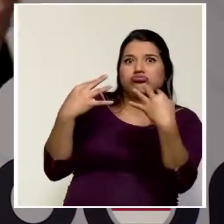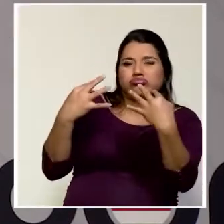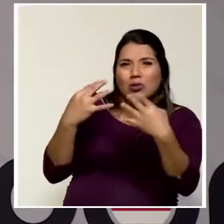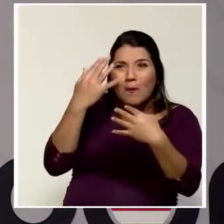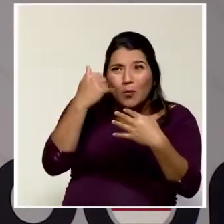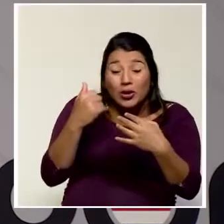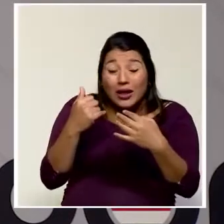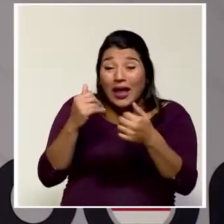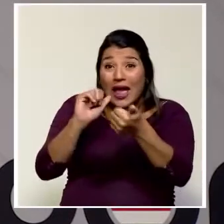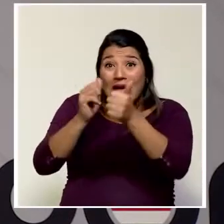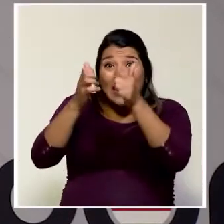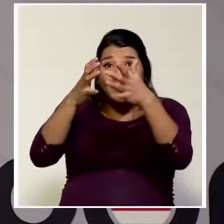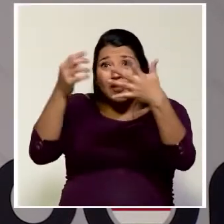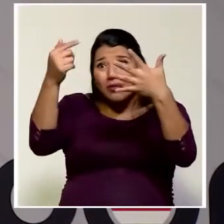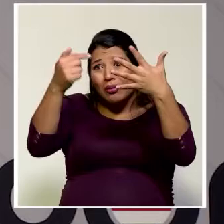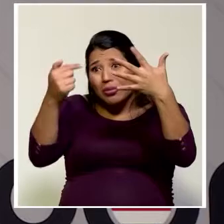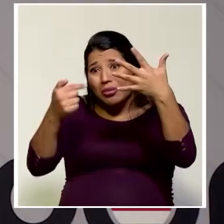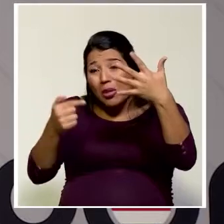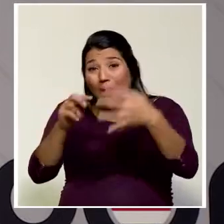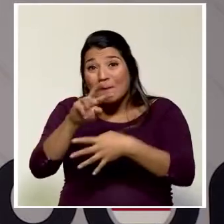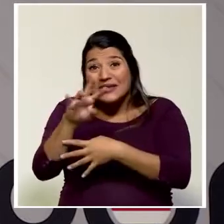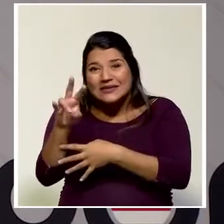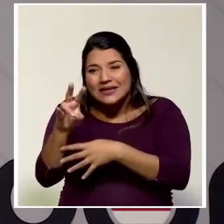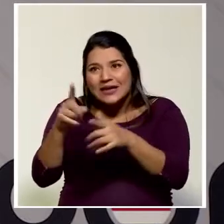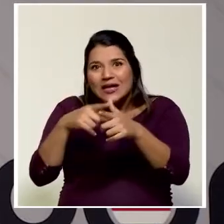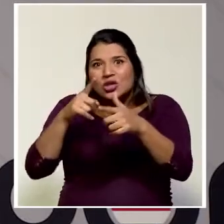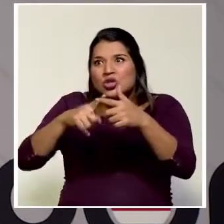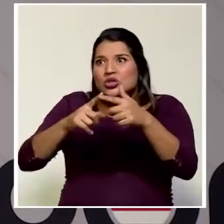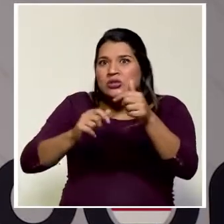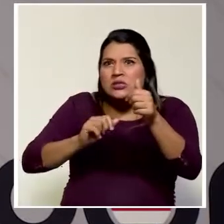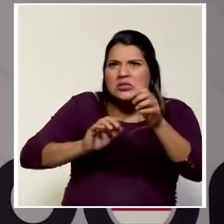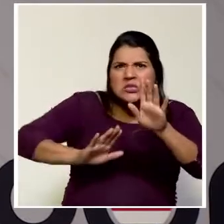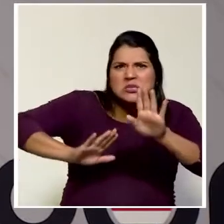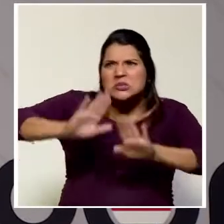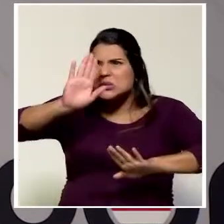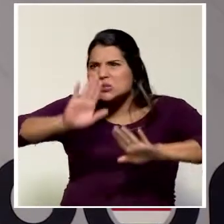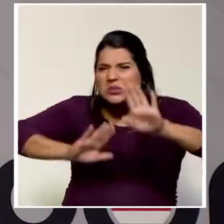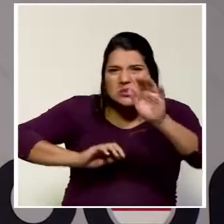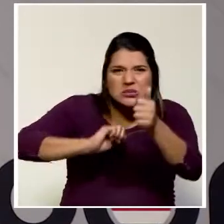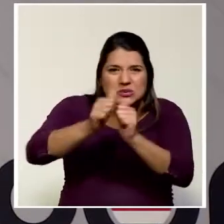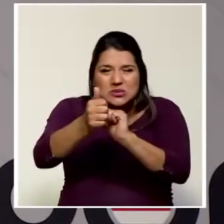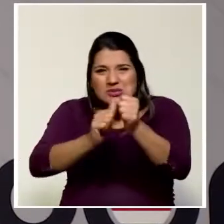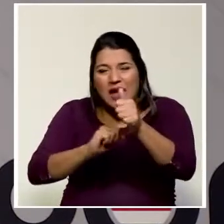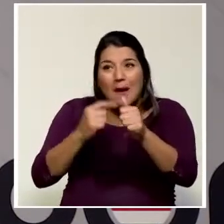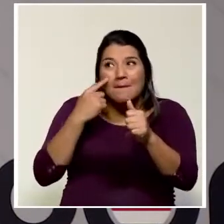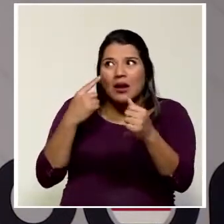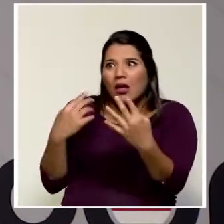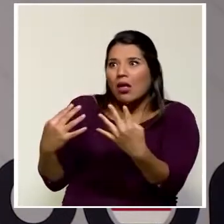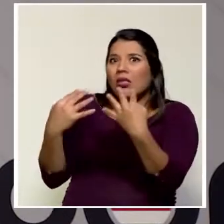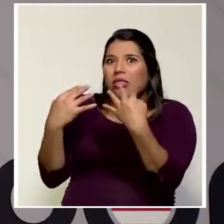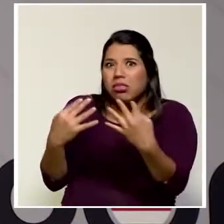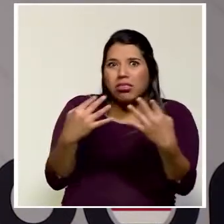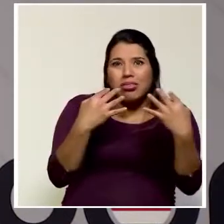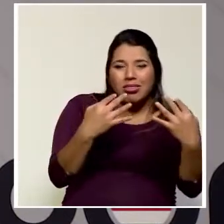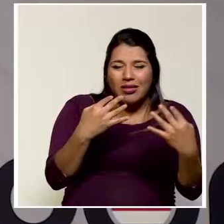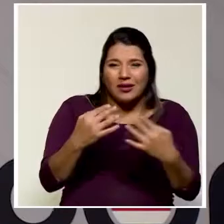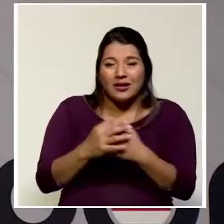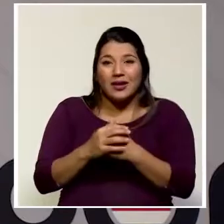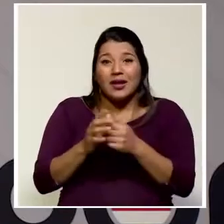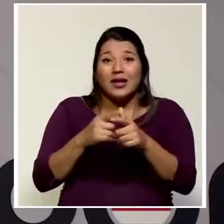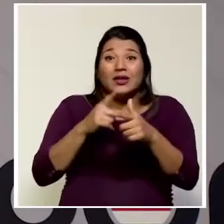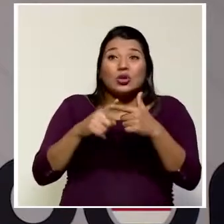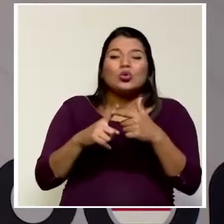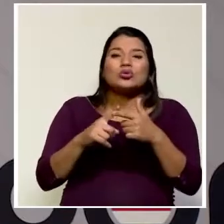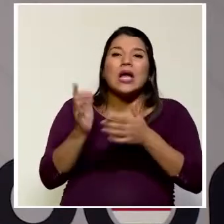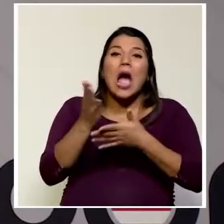una oferta electoral de 27 candidaturas, hay una lucha en esa fragmentación de fuerzas que están colocadas, como bien decía Ernesto, unas en